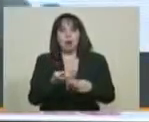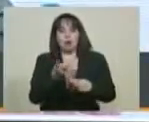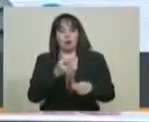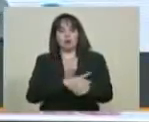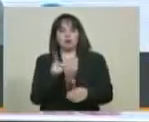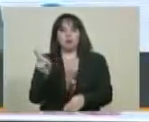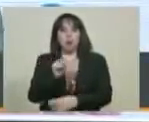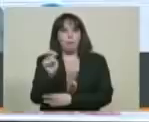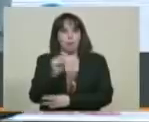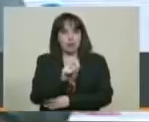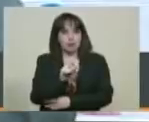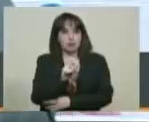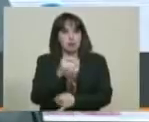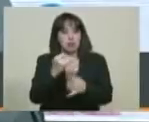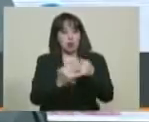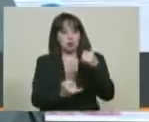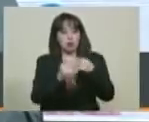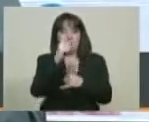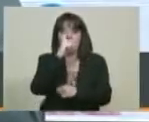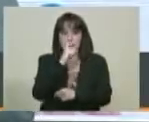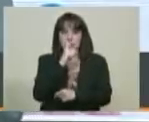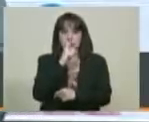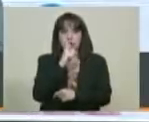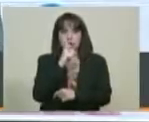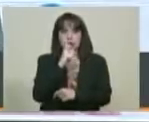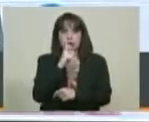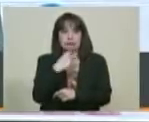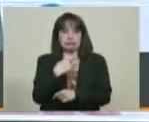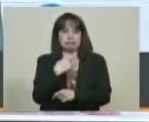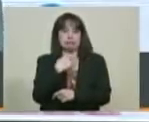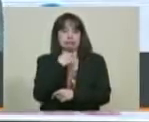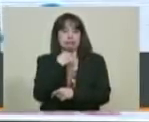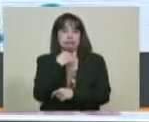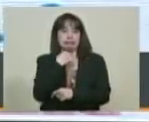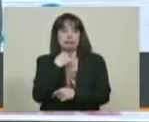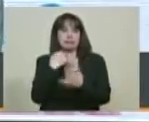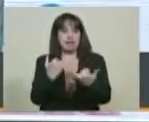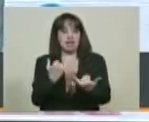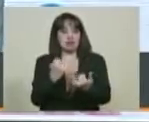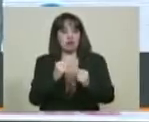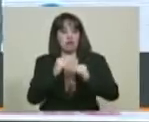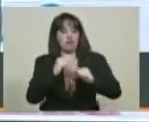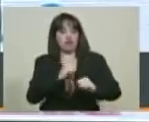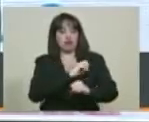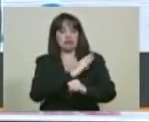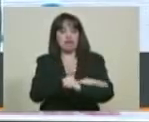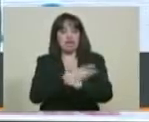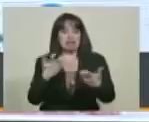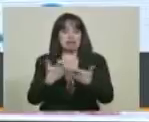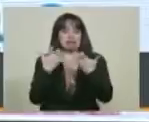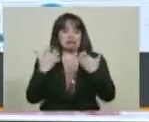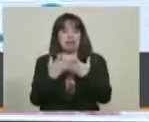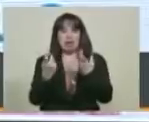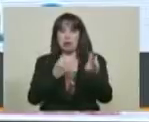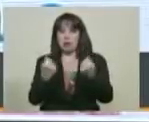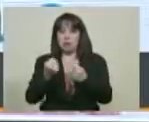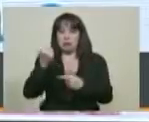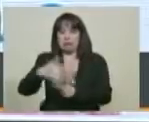meses, del último año, que es donde se ha recrudecido el modelo económico basado en la